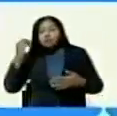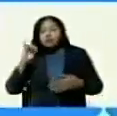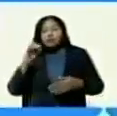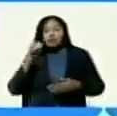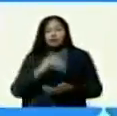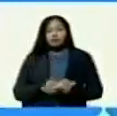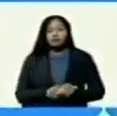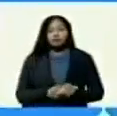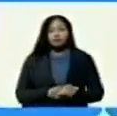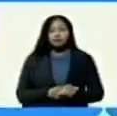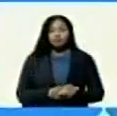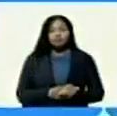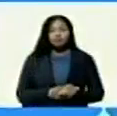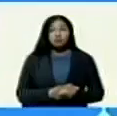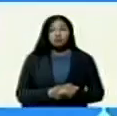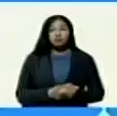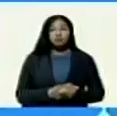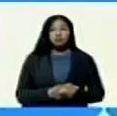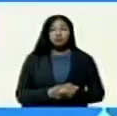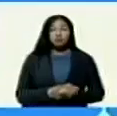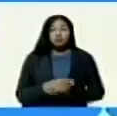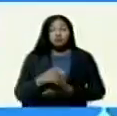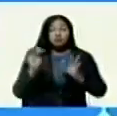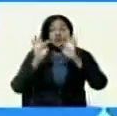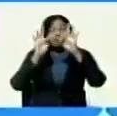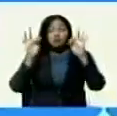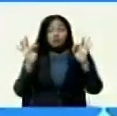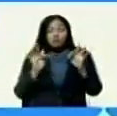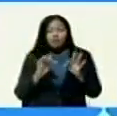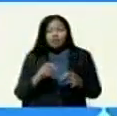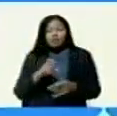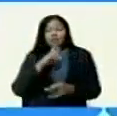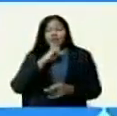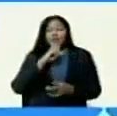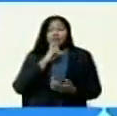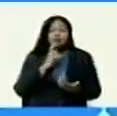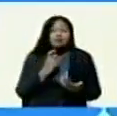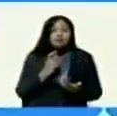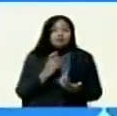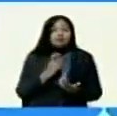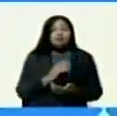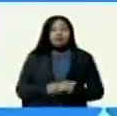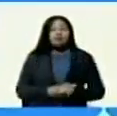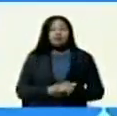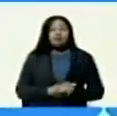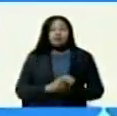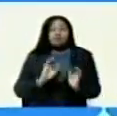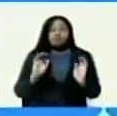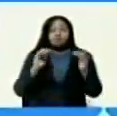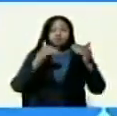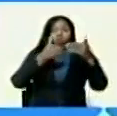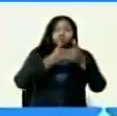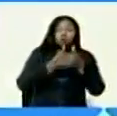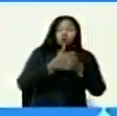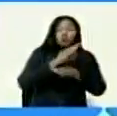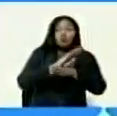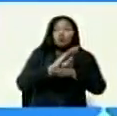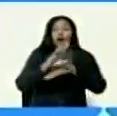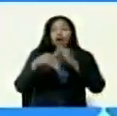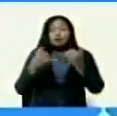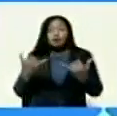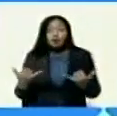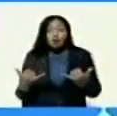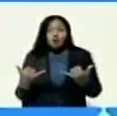depositantes. Ha sido un mecanismo realmente muy íntegro, muy blindado, que ha permitido que a esta